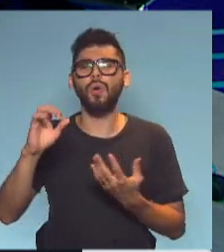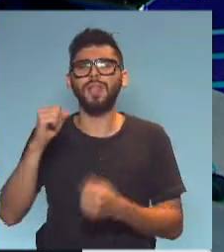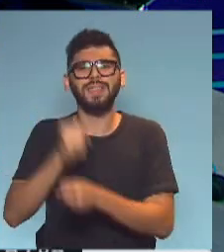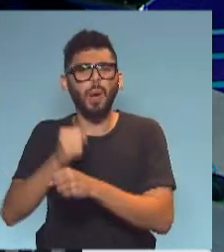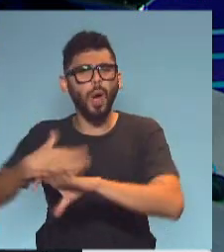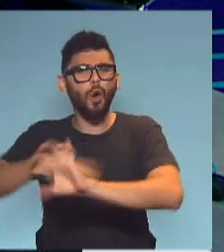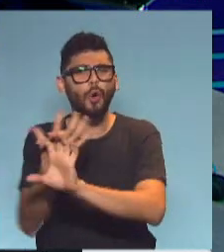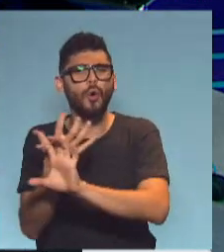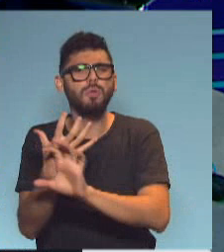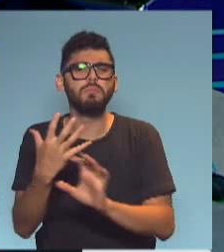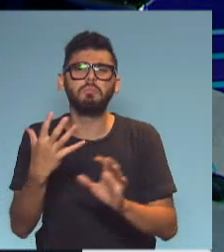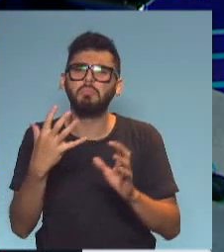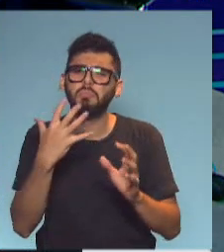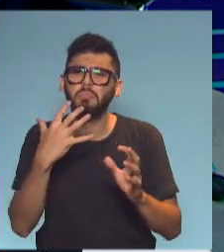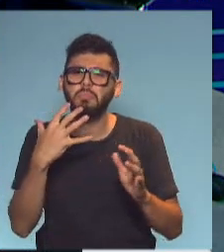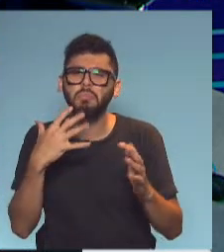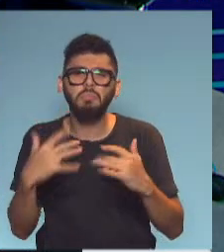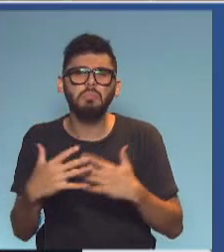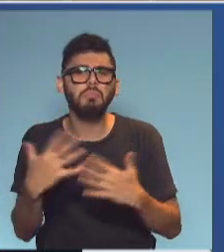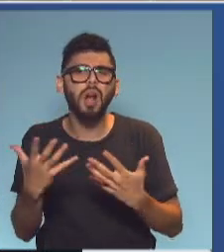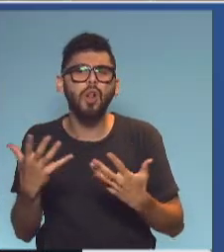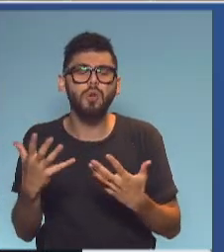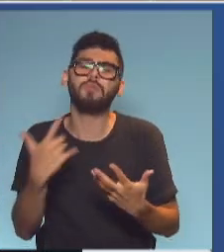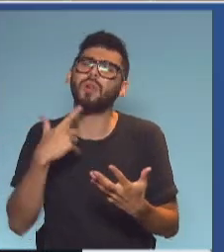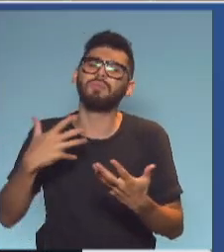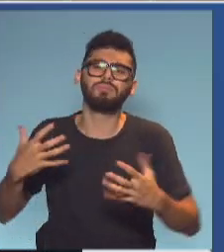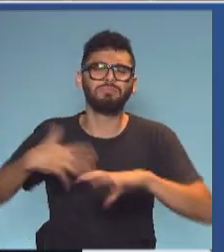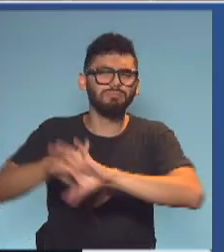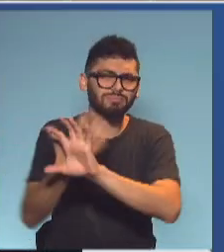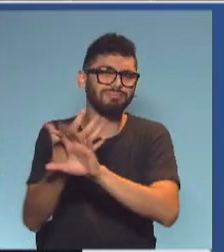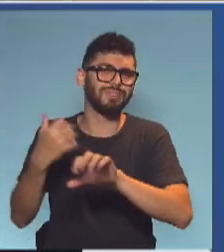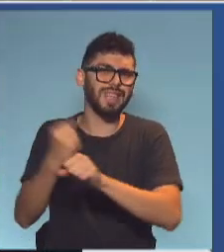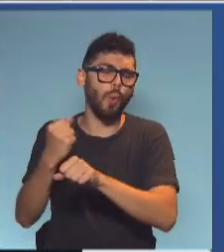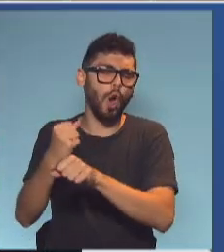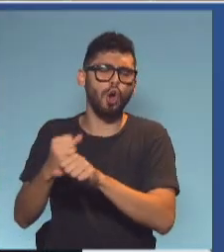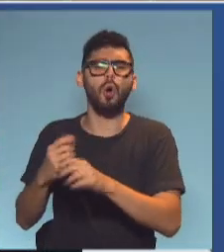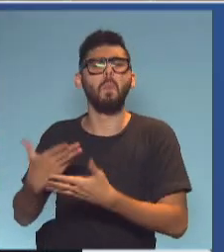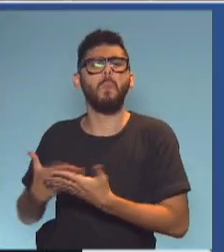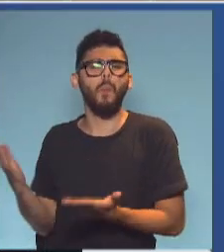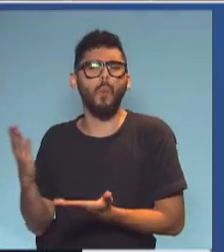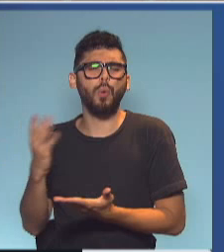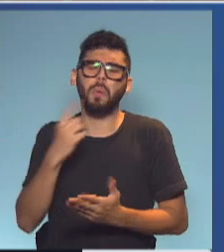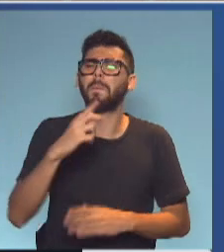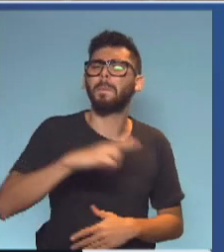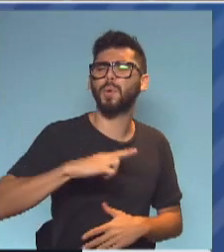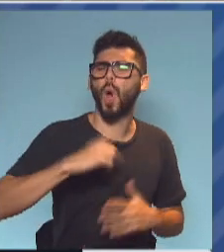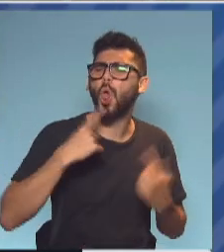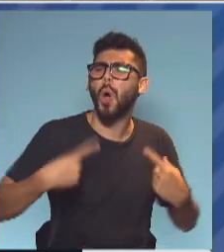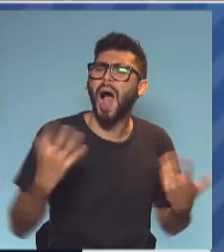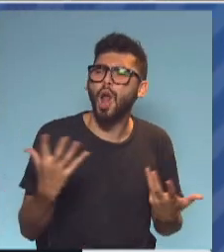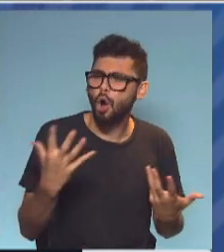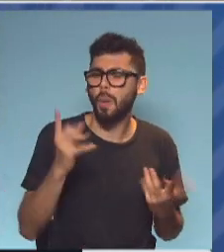trabajo remoto, hasta ahora se ha hablado fundamentalmente del sector público, si sabes algo del sector privado, si no, quizá no haya ningún detalle, y transporte público.